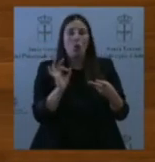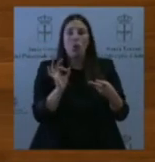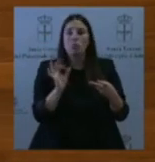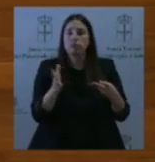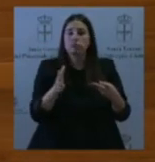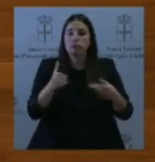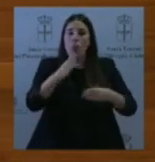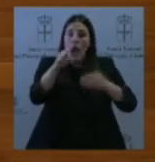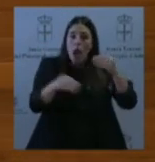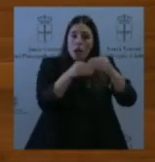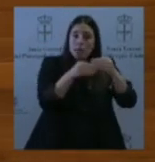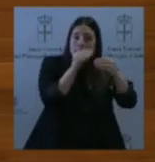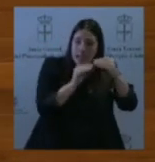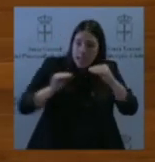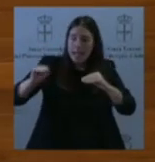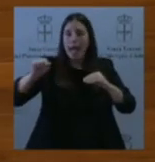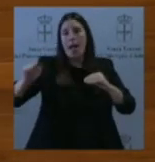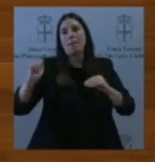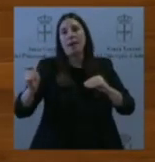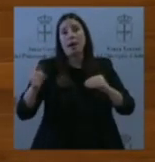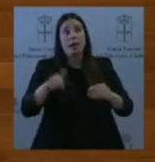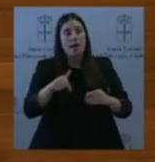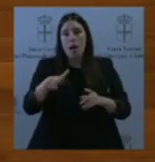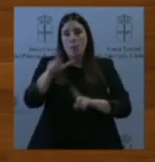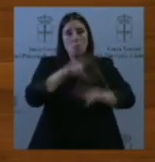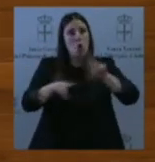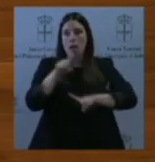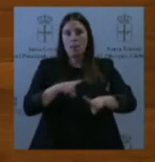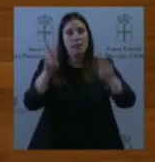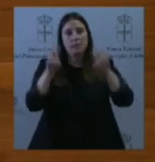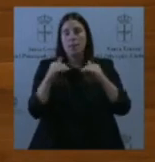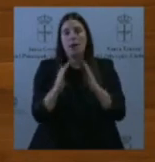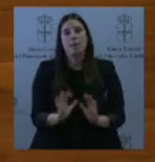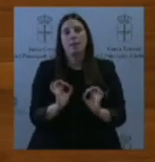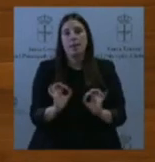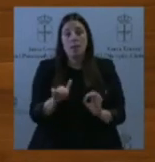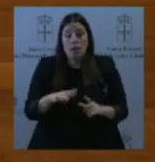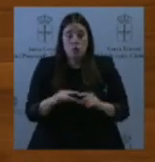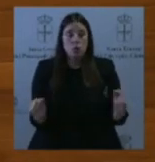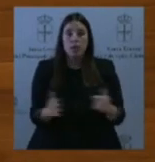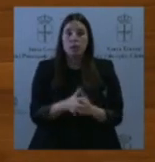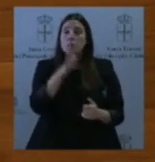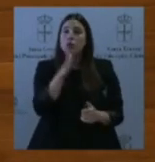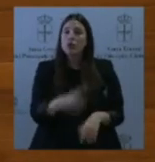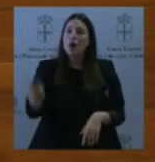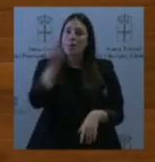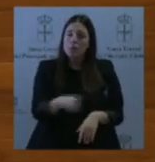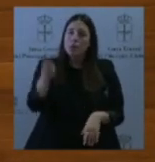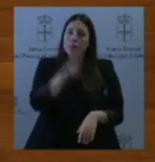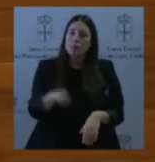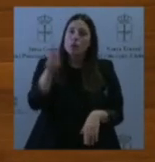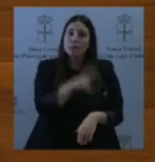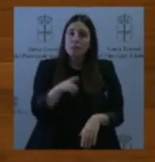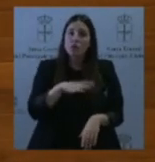encontramos con el tema de la vivienda aquí en Asturias en este momento. Por eso insistimos una y otra vez a la señora consejera y al Gobierno de Asturias